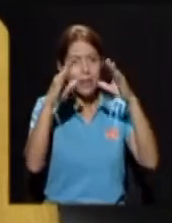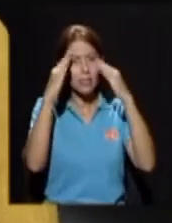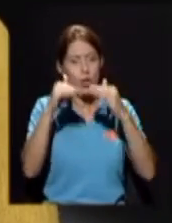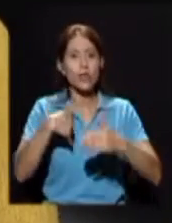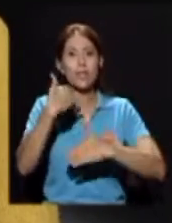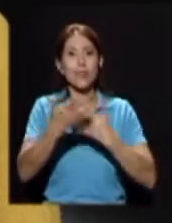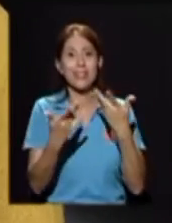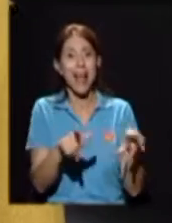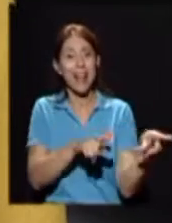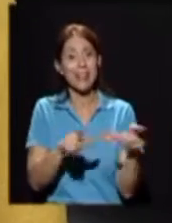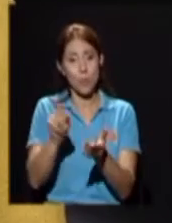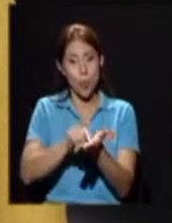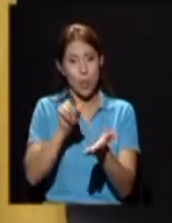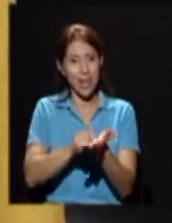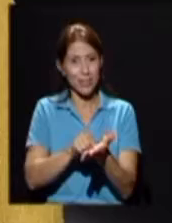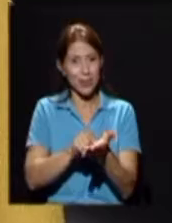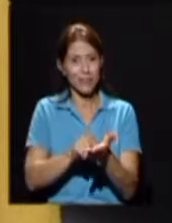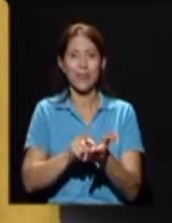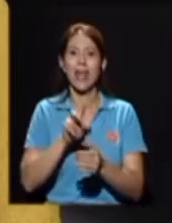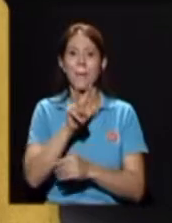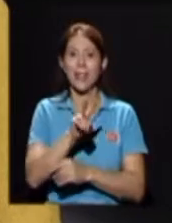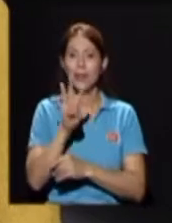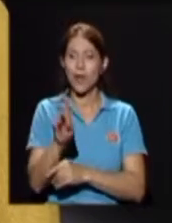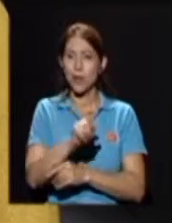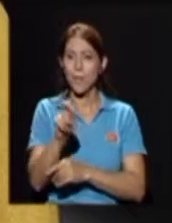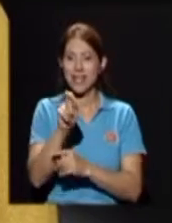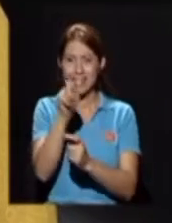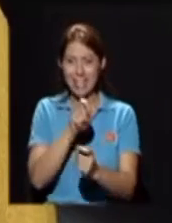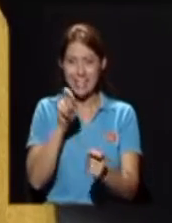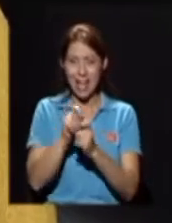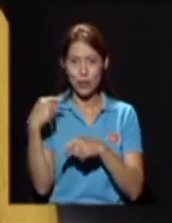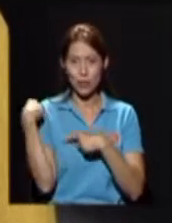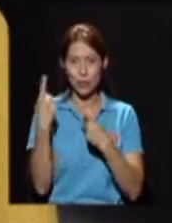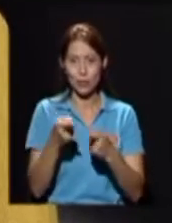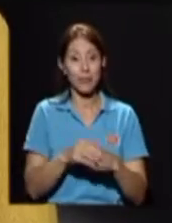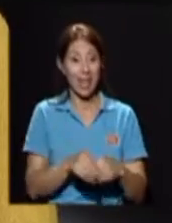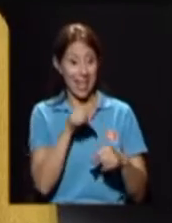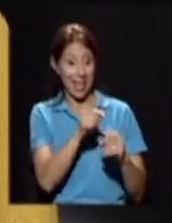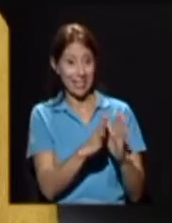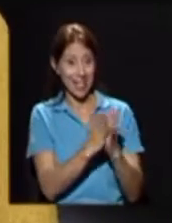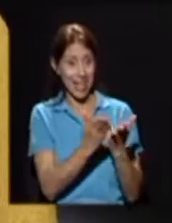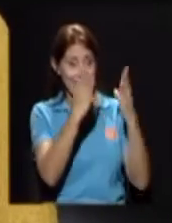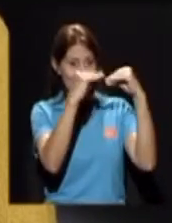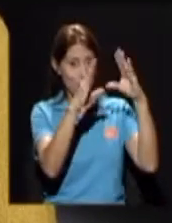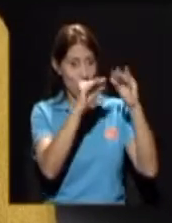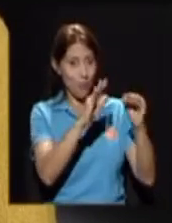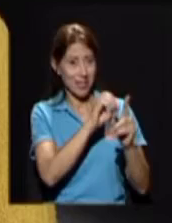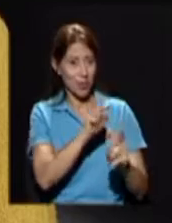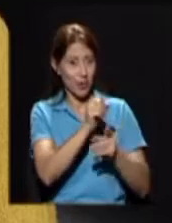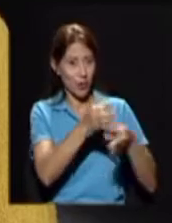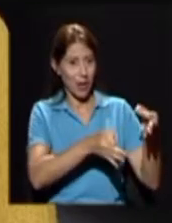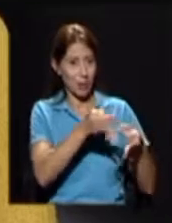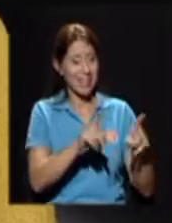meses exactos. La diferencia de este informe con respecto al Estado de la Región y al Estado de la Nación